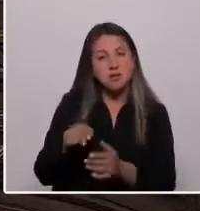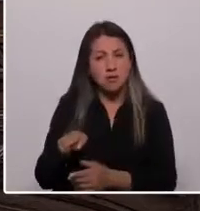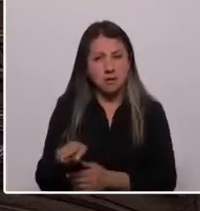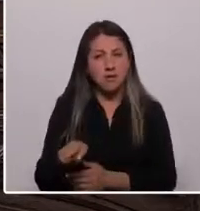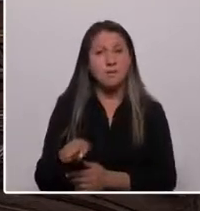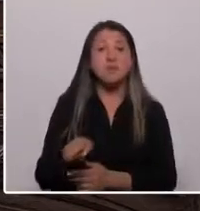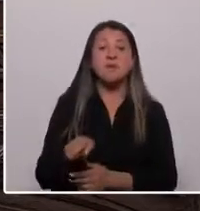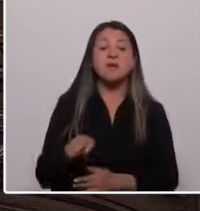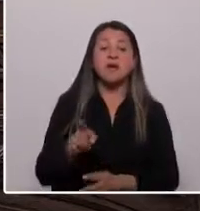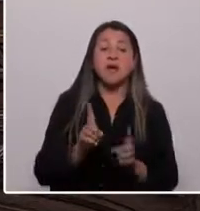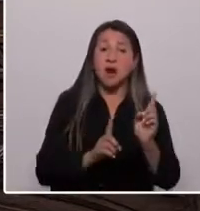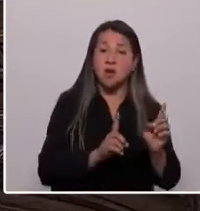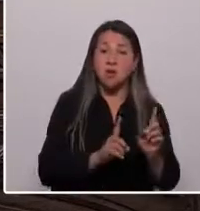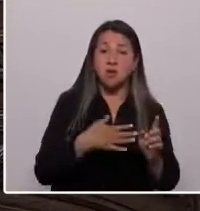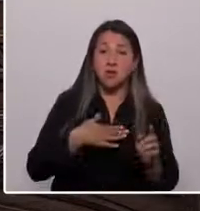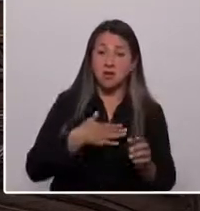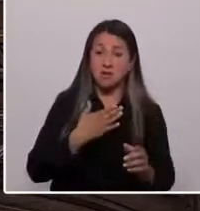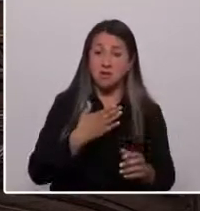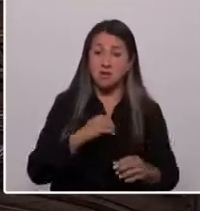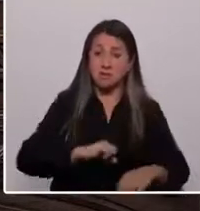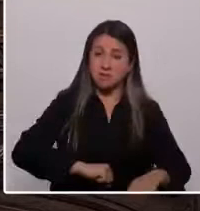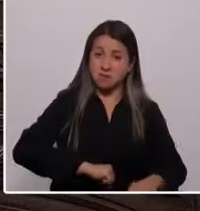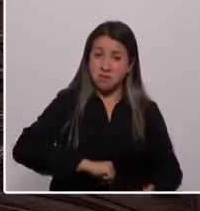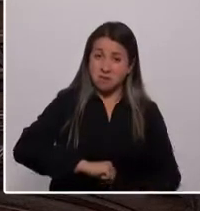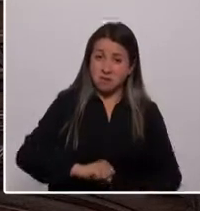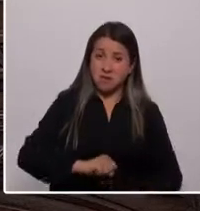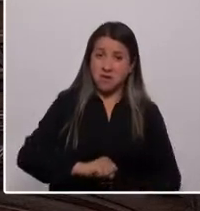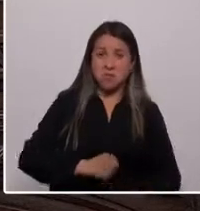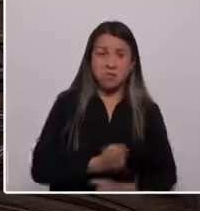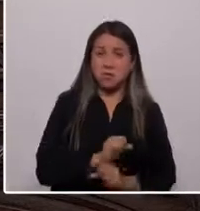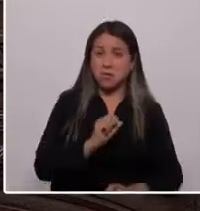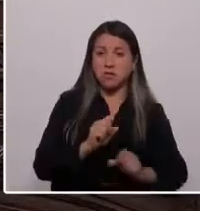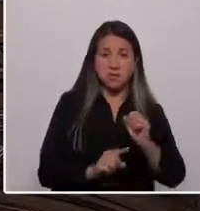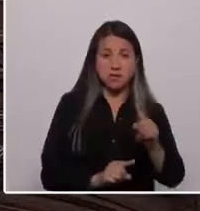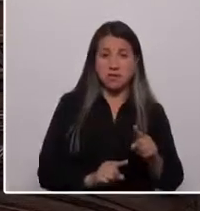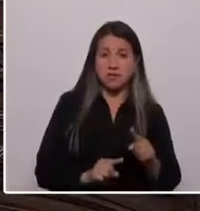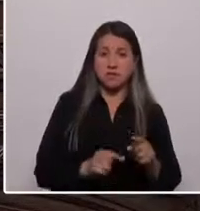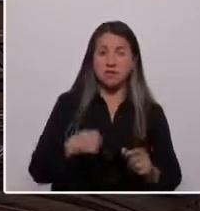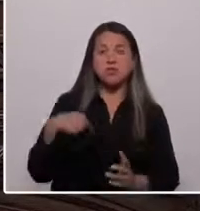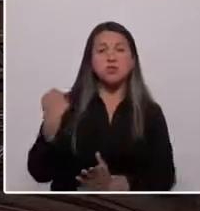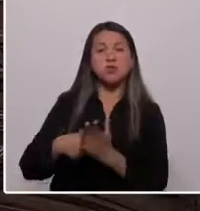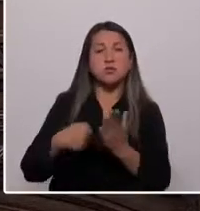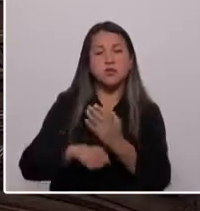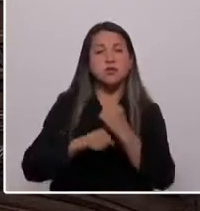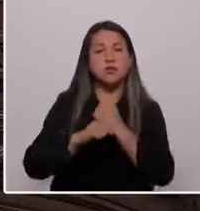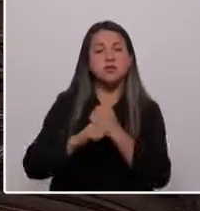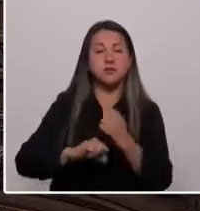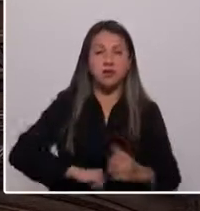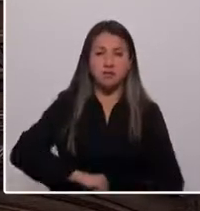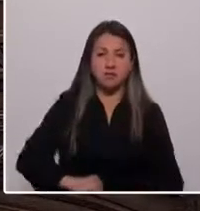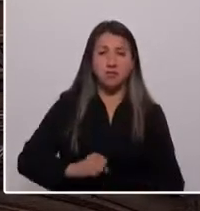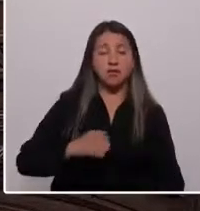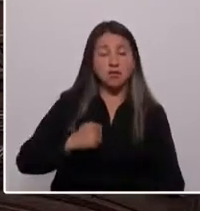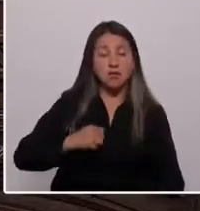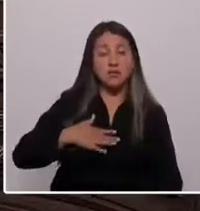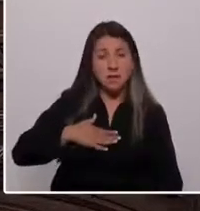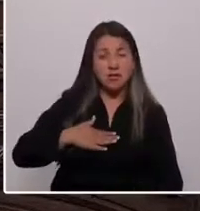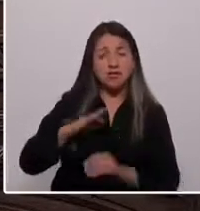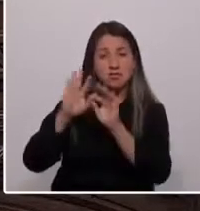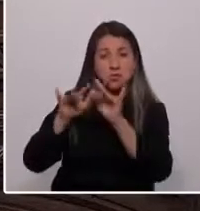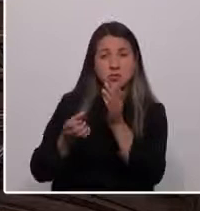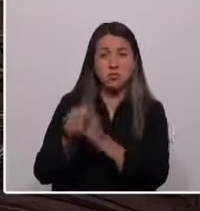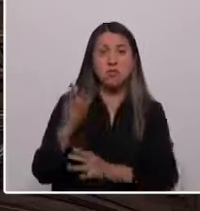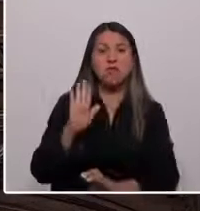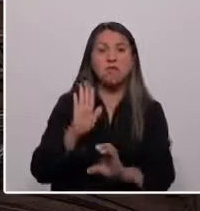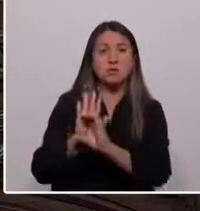arrebatar su vida sin que puedan defenderse quiero escribir una constitución donde tenga cabida